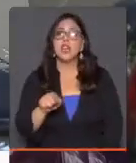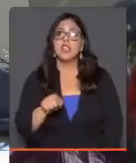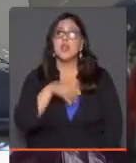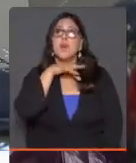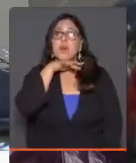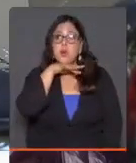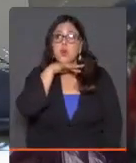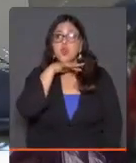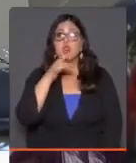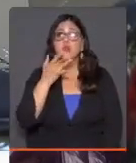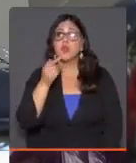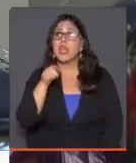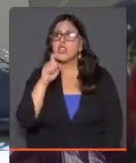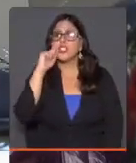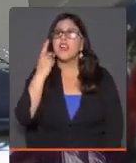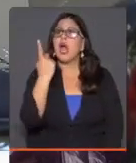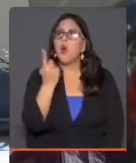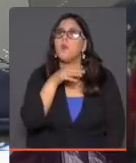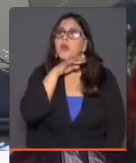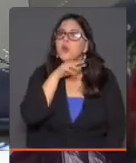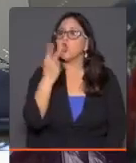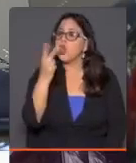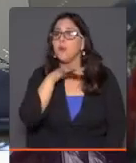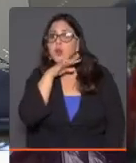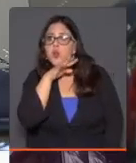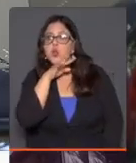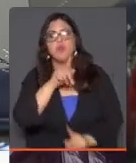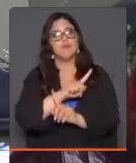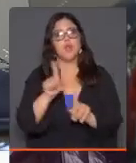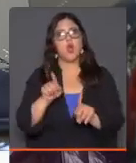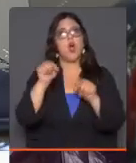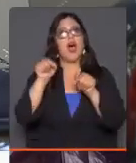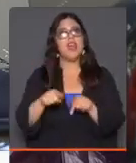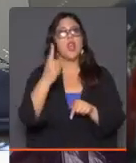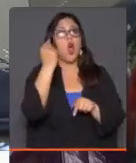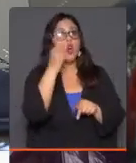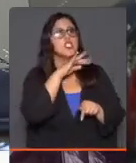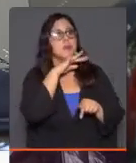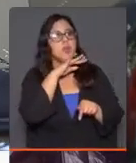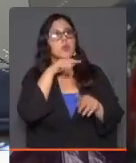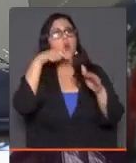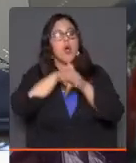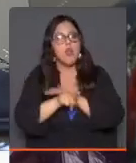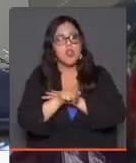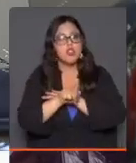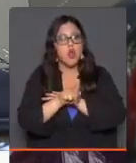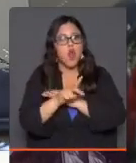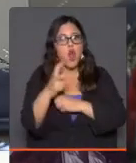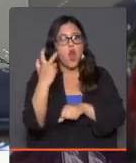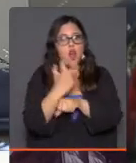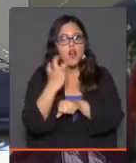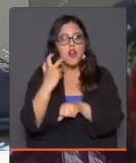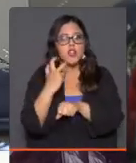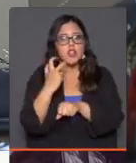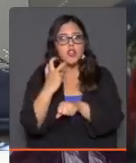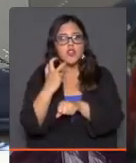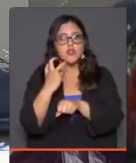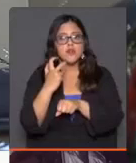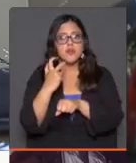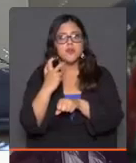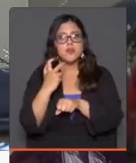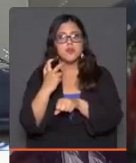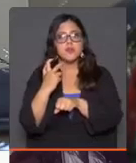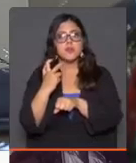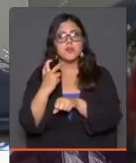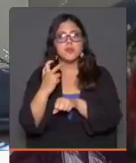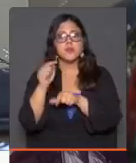porque esto no duró un minuto ni dos, sino duró aproximadamente 11 minutos, de una